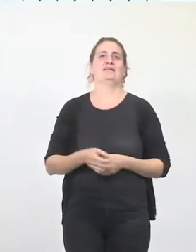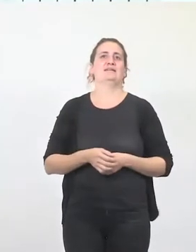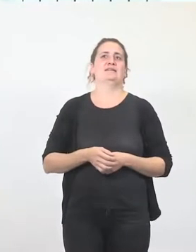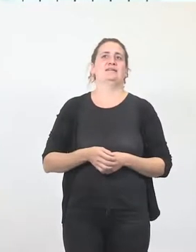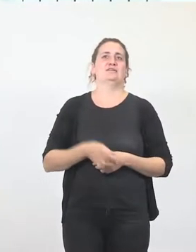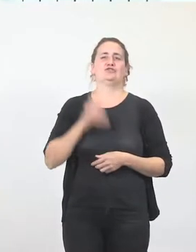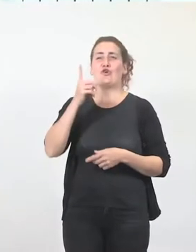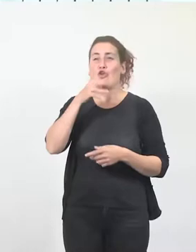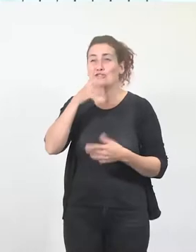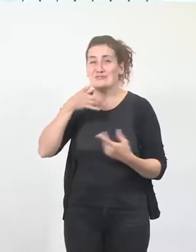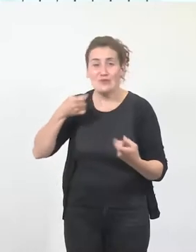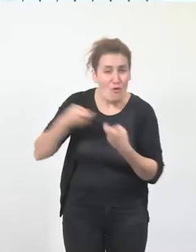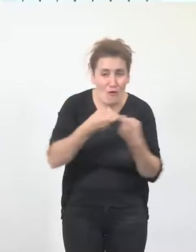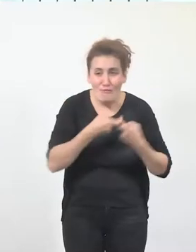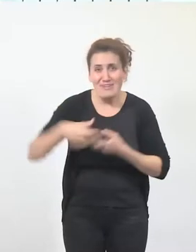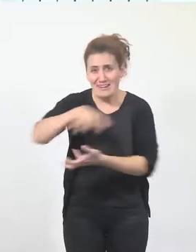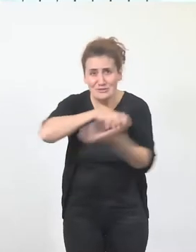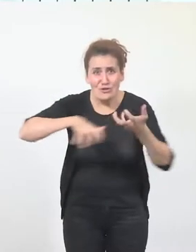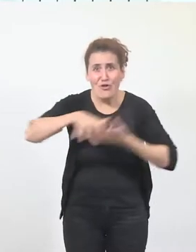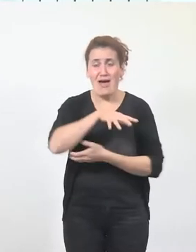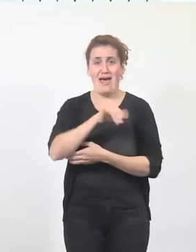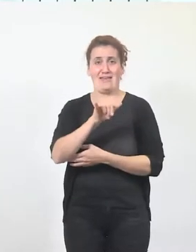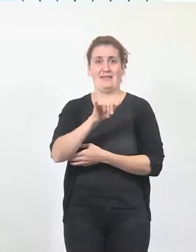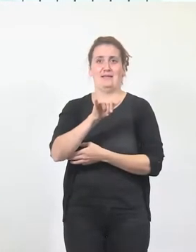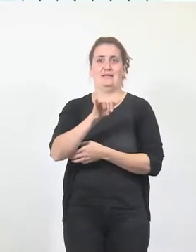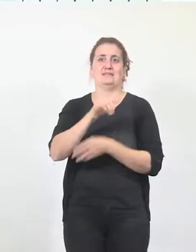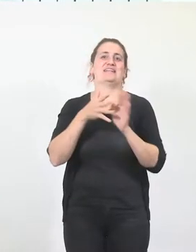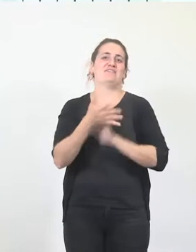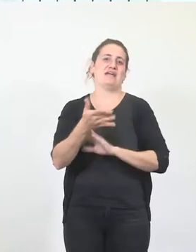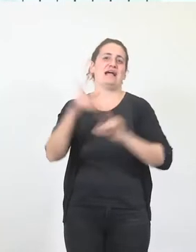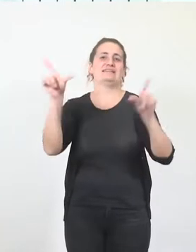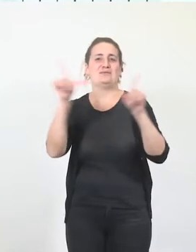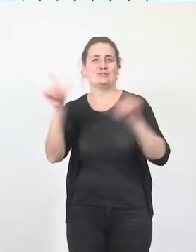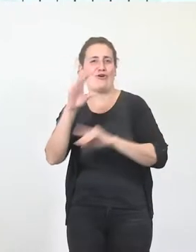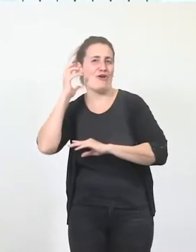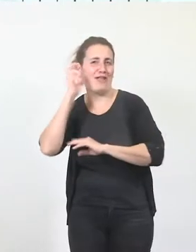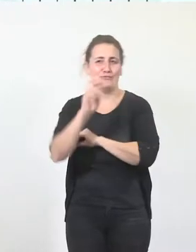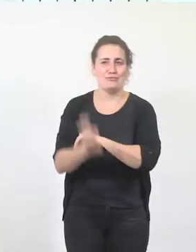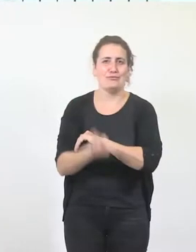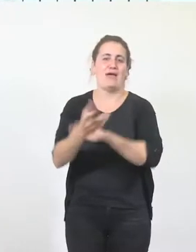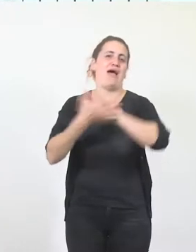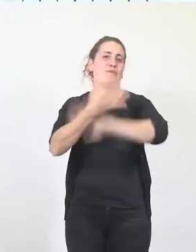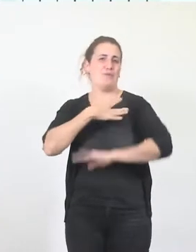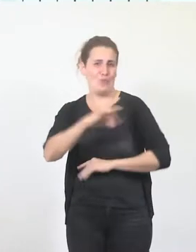cuando hay conflictos, los medios de comunicación pueden hablar.